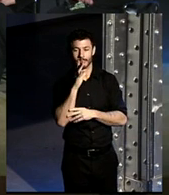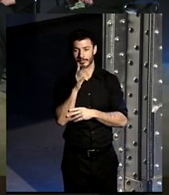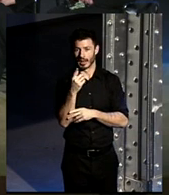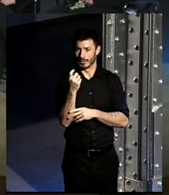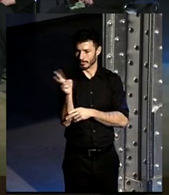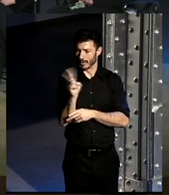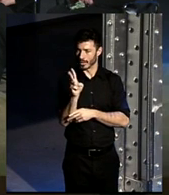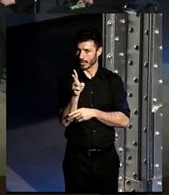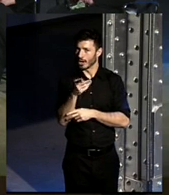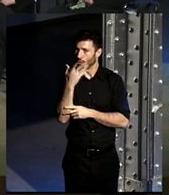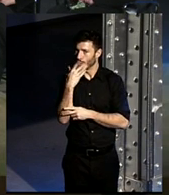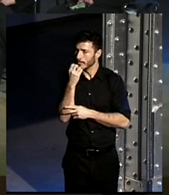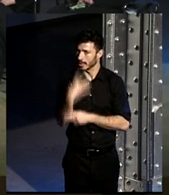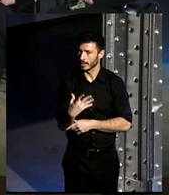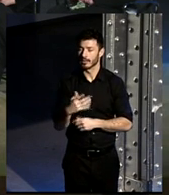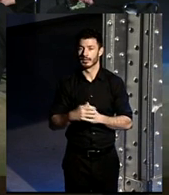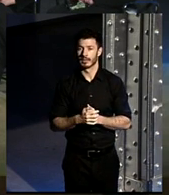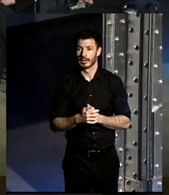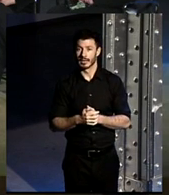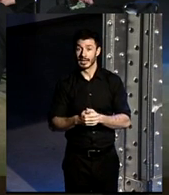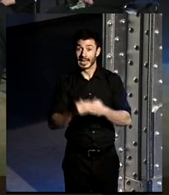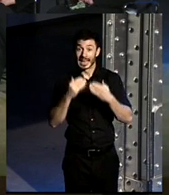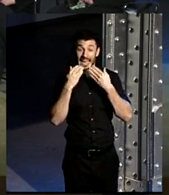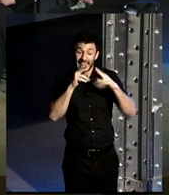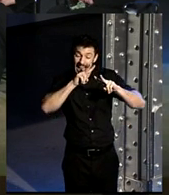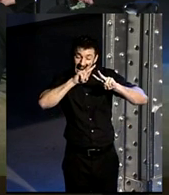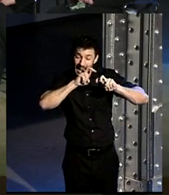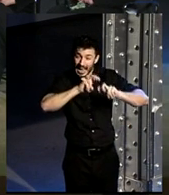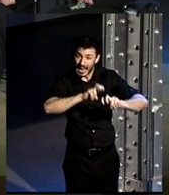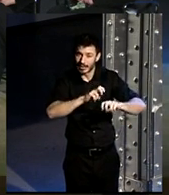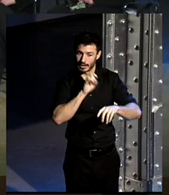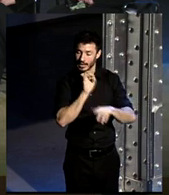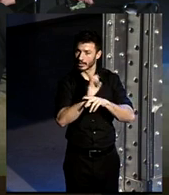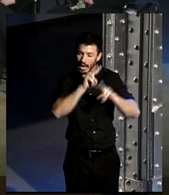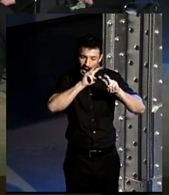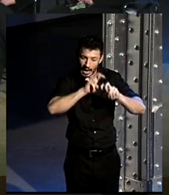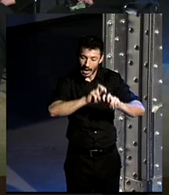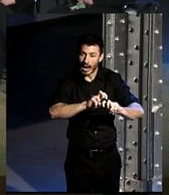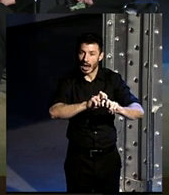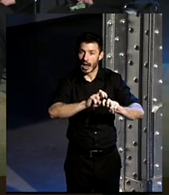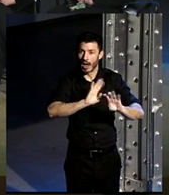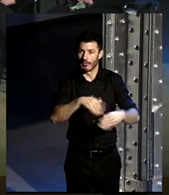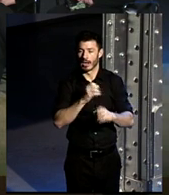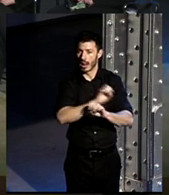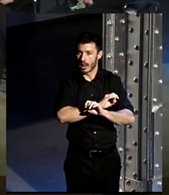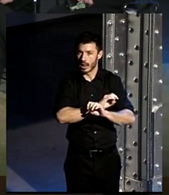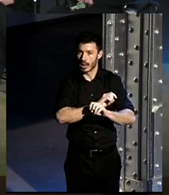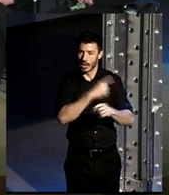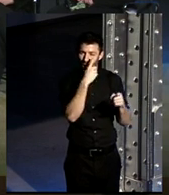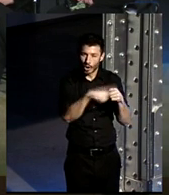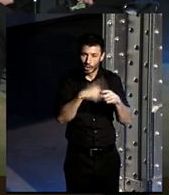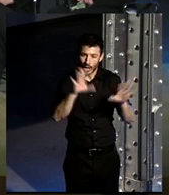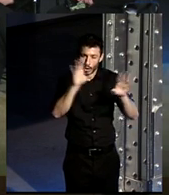Verne. Y gracias a la investigación minuciosa de su correspondencia pudo, por tanto, aclarar muchísimas cuestiones, entre las